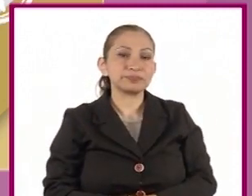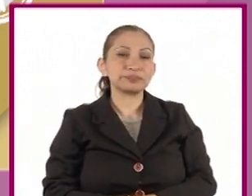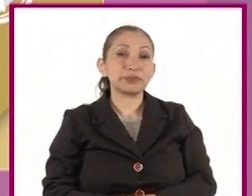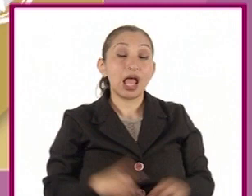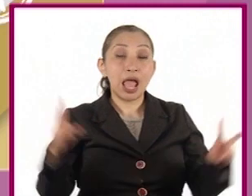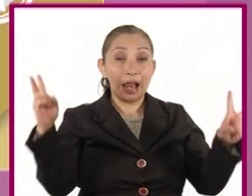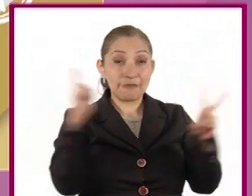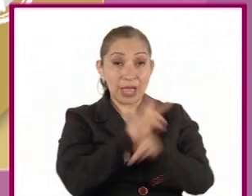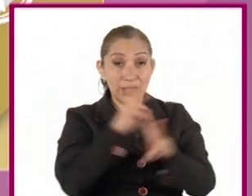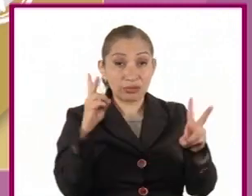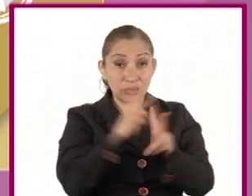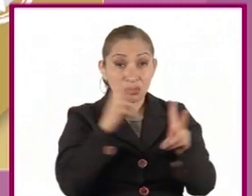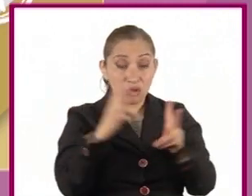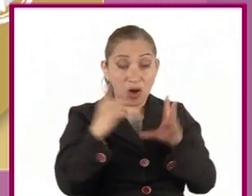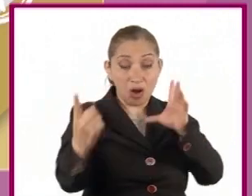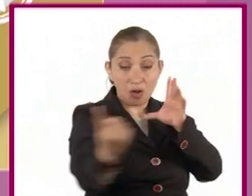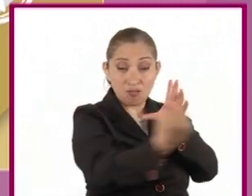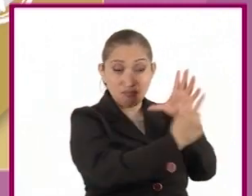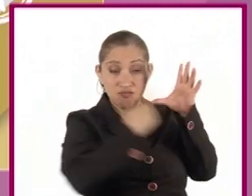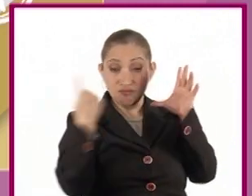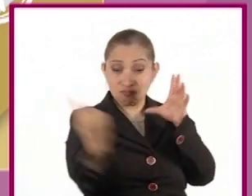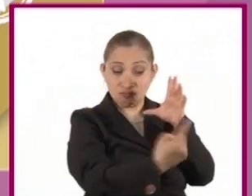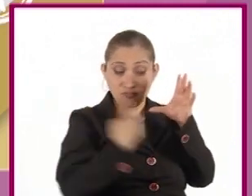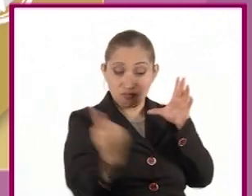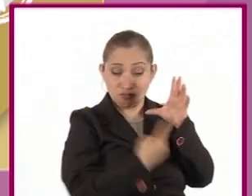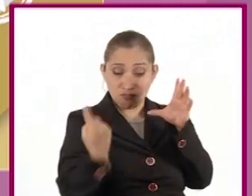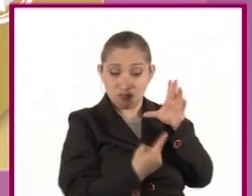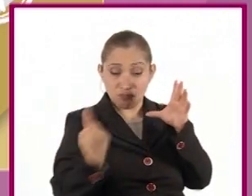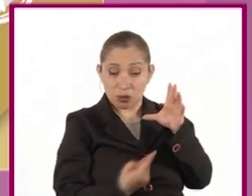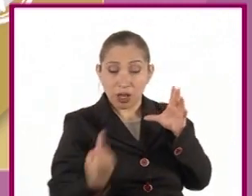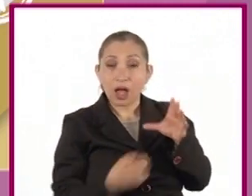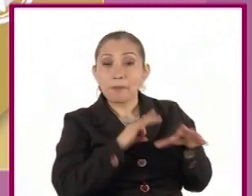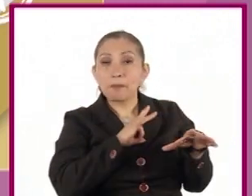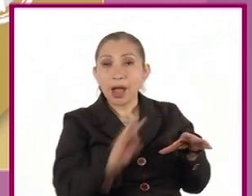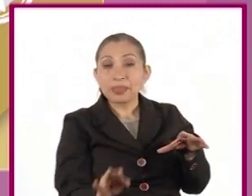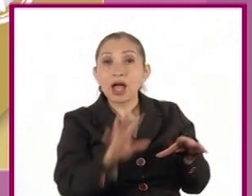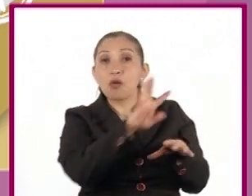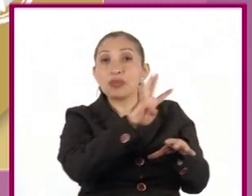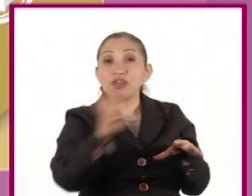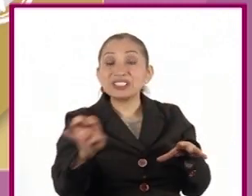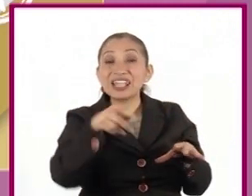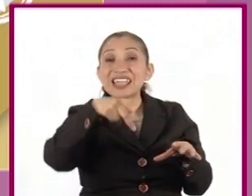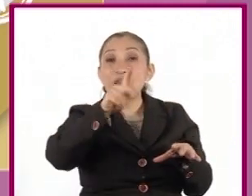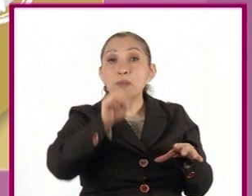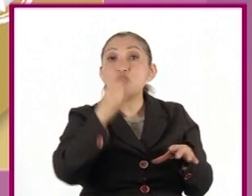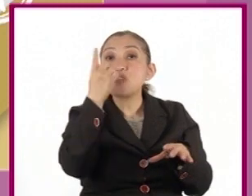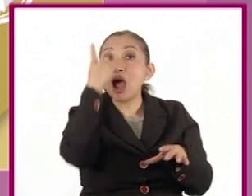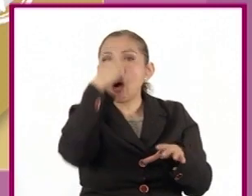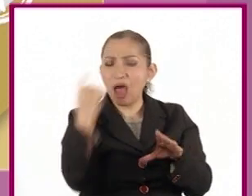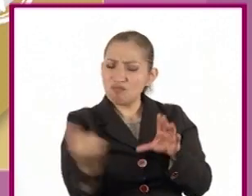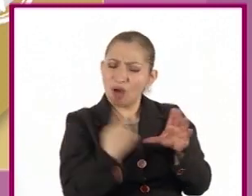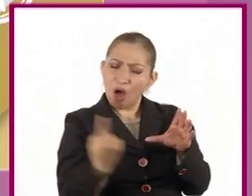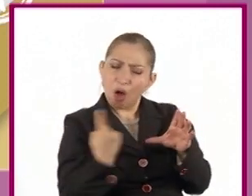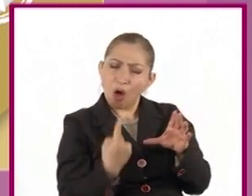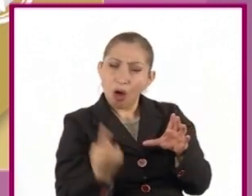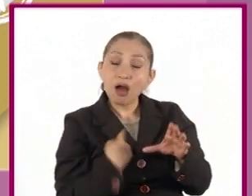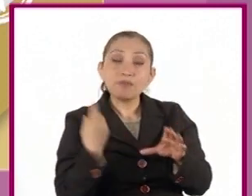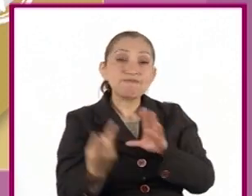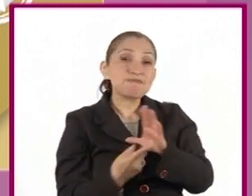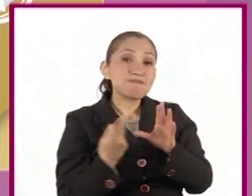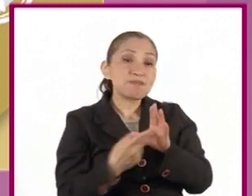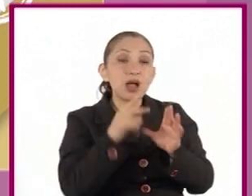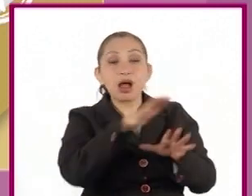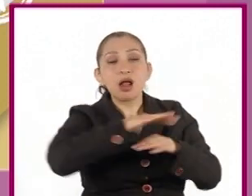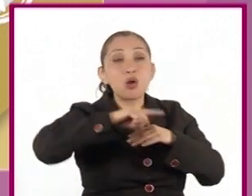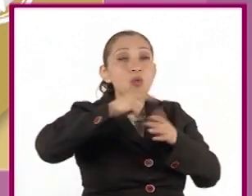Los vientos se desplazan en forma ciclónica y pueden llegar a los 400 kilómetros por hora. Son frecuentes en